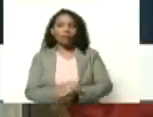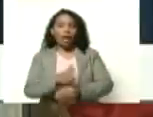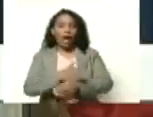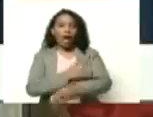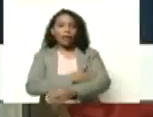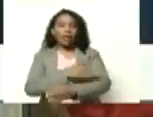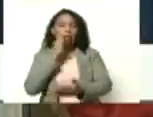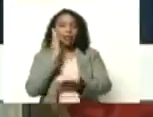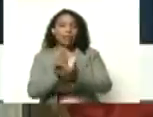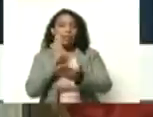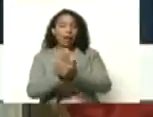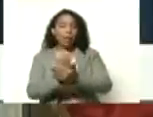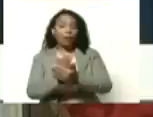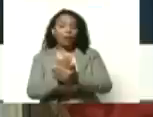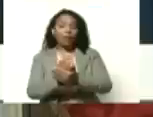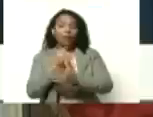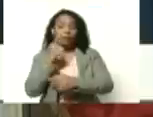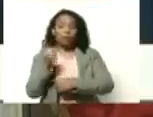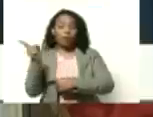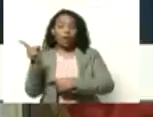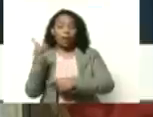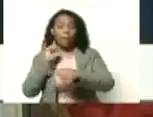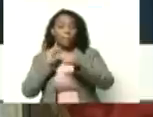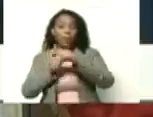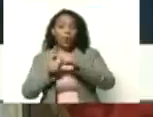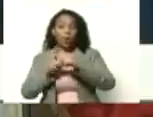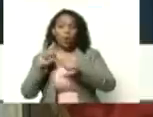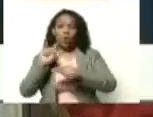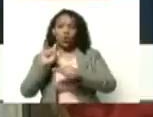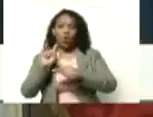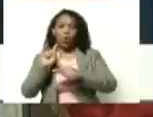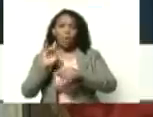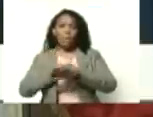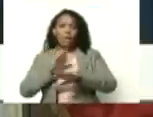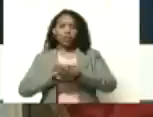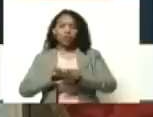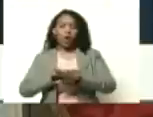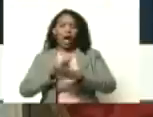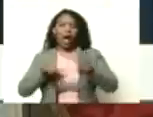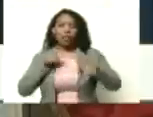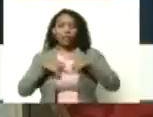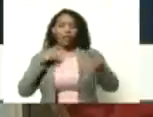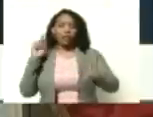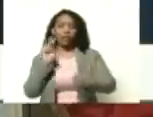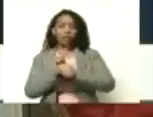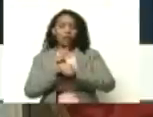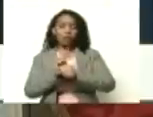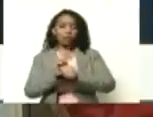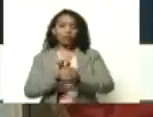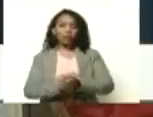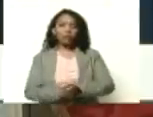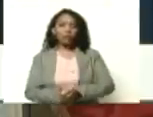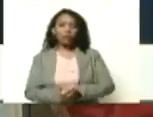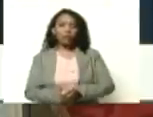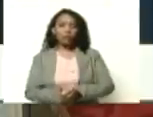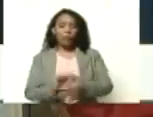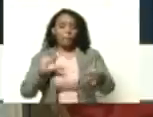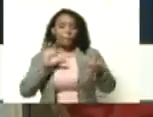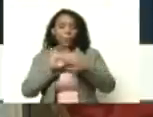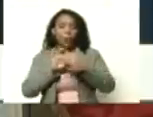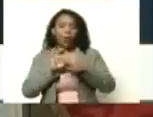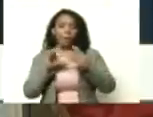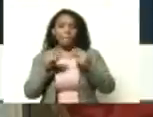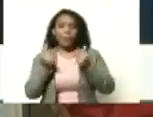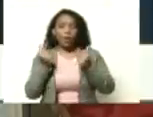siempre afirmamos que las experticias determinaron que no hubo un acto violento ya lo dije en el preámbulo vinculada a la